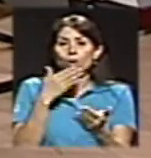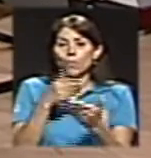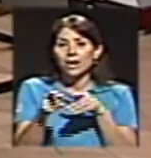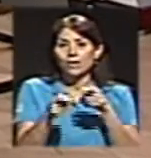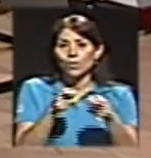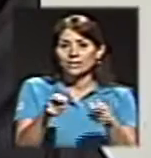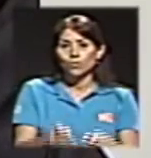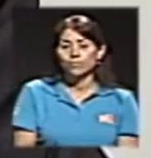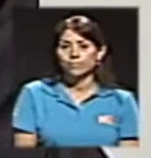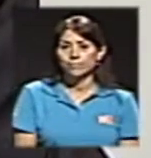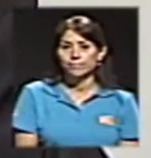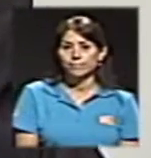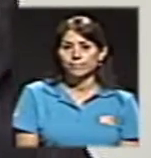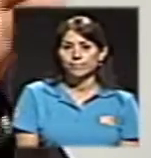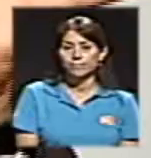regulación, ¿no?